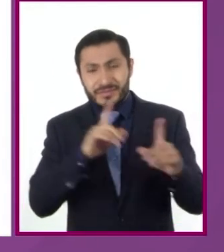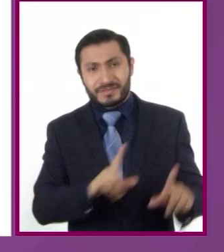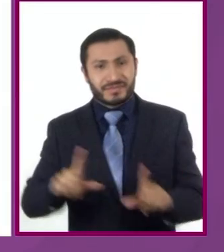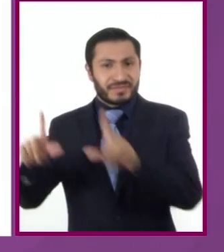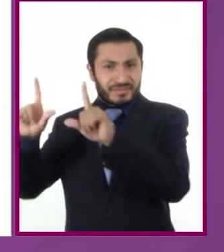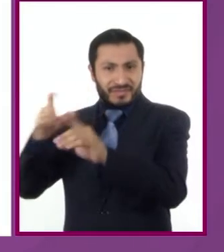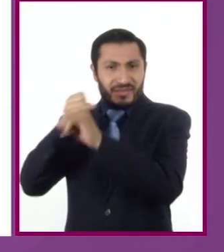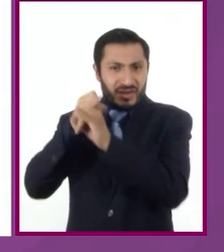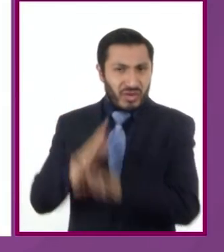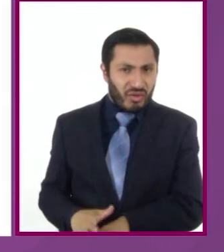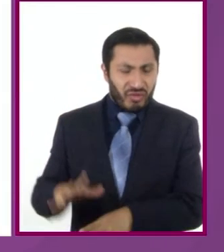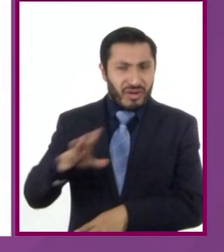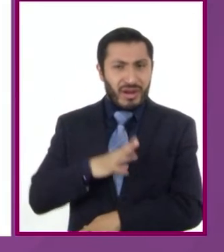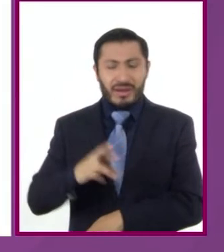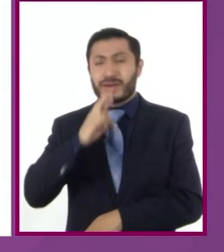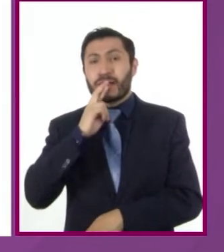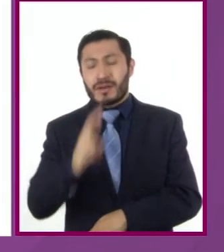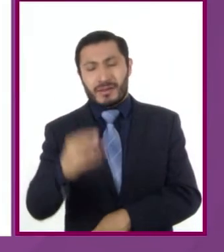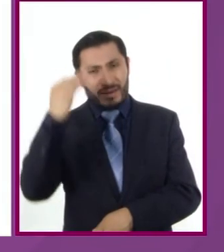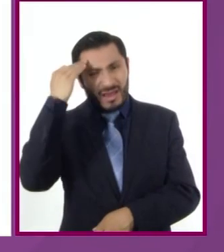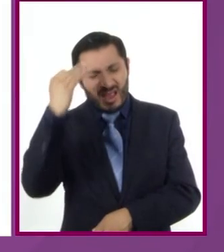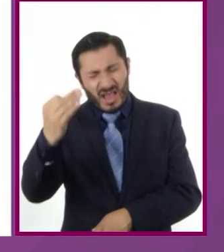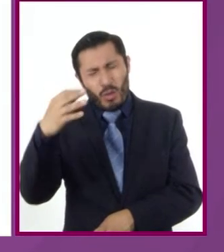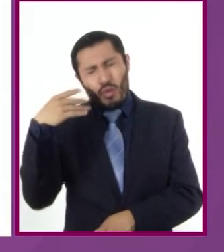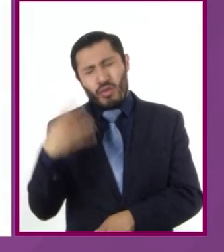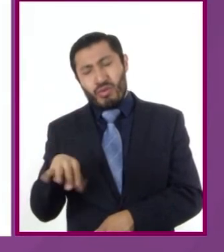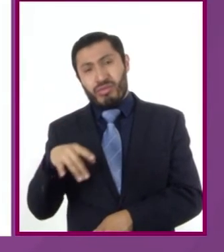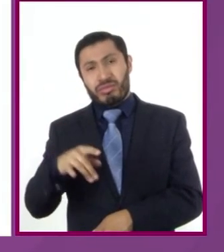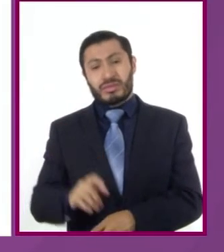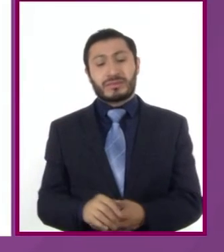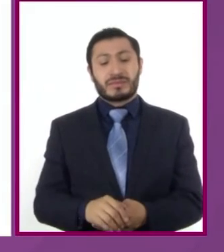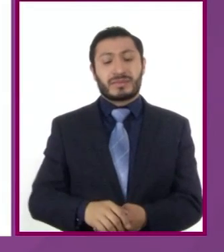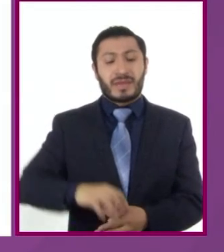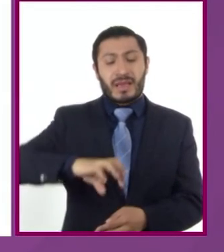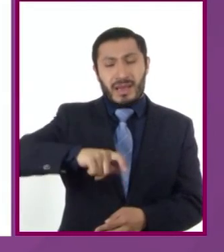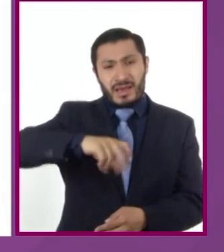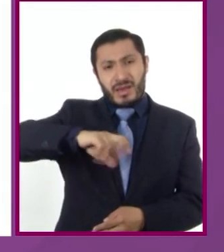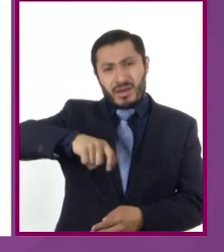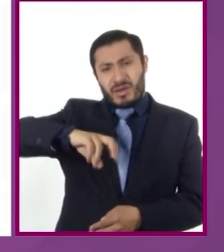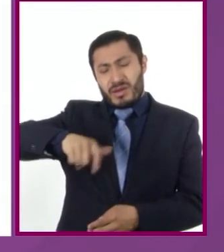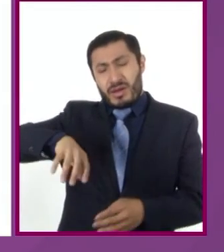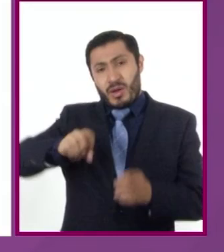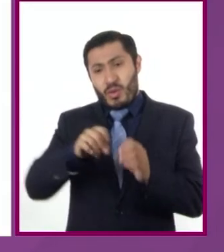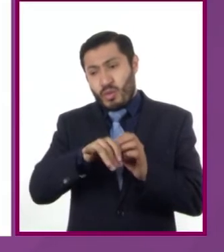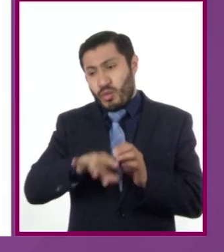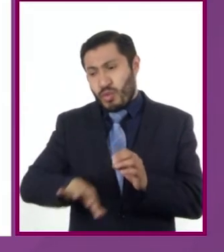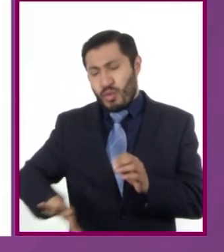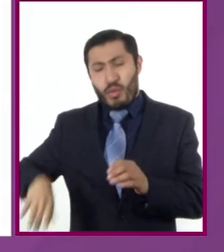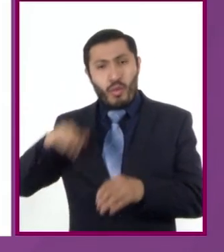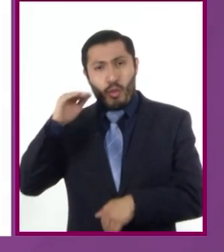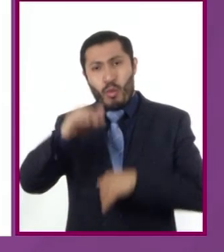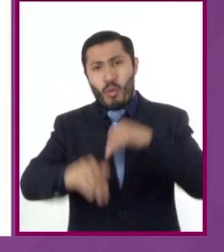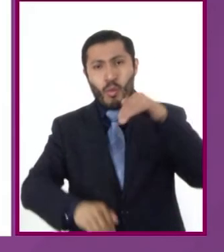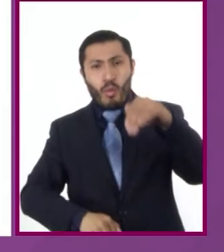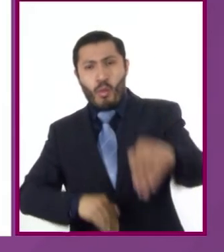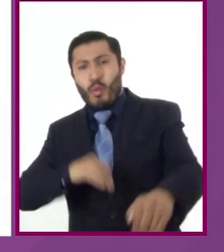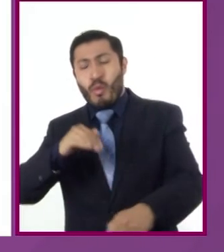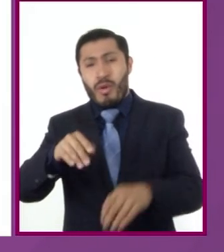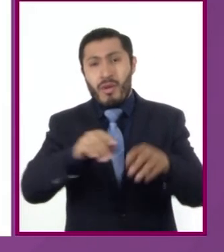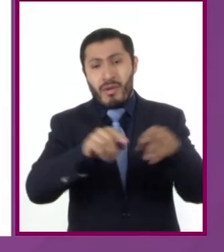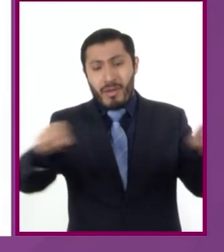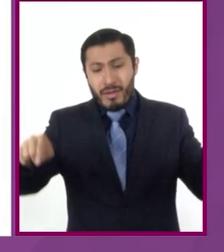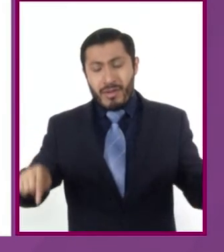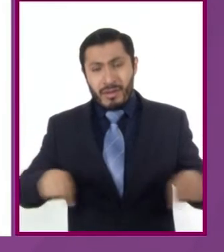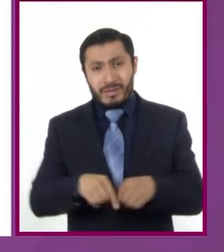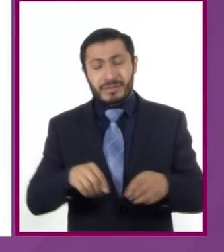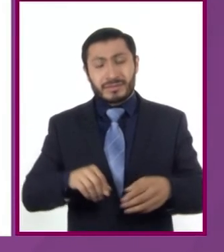tabla de datos se ha registrado el tiempo que tarda una llave en desaguar una alberca y el tiempo que tarda en vaciarse si se